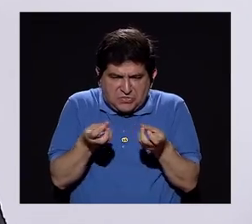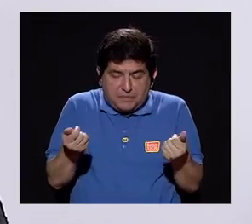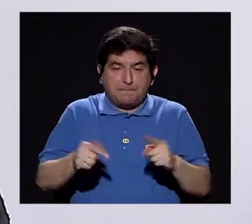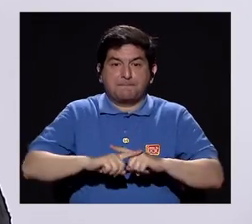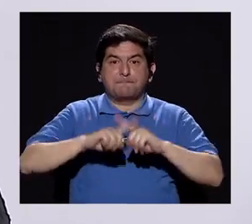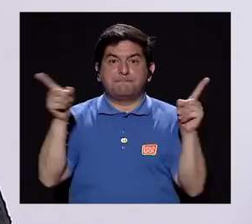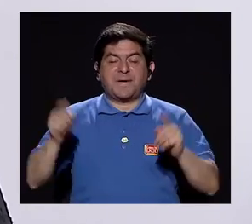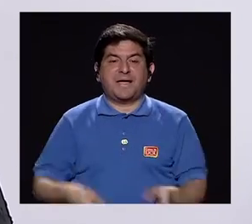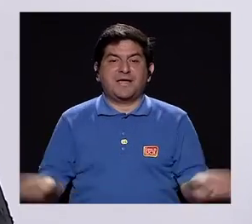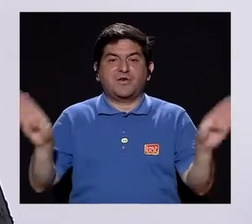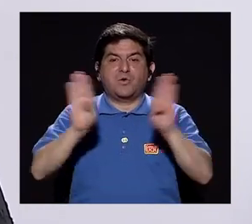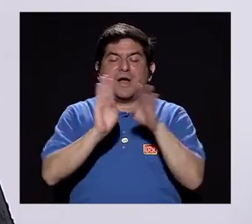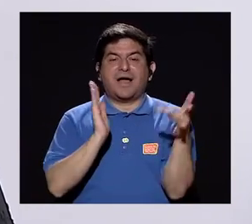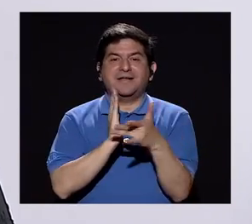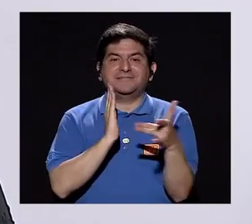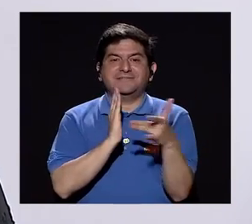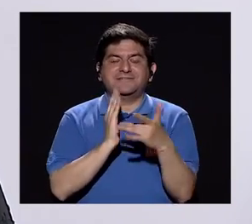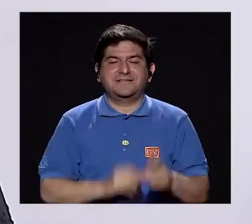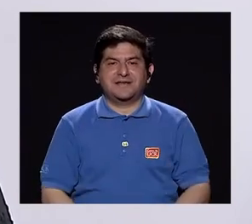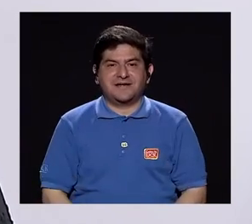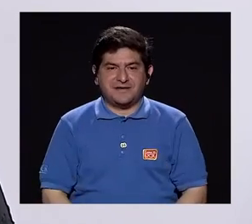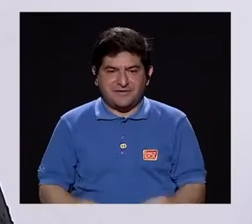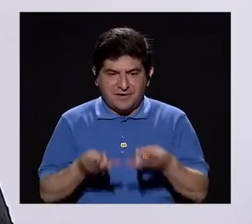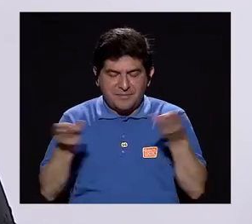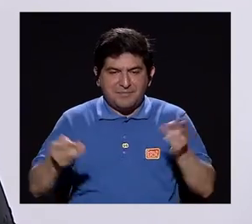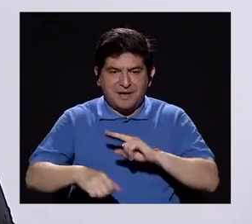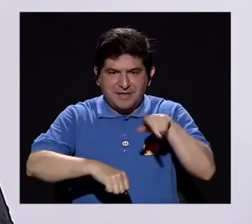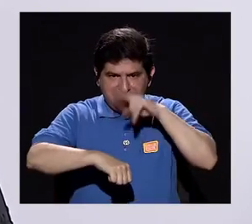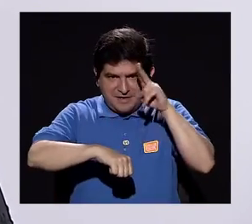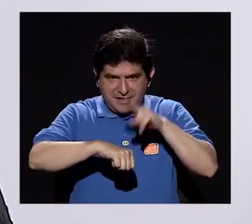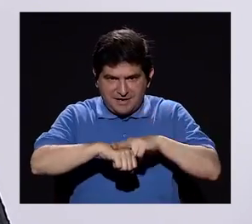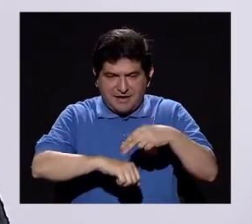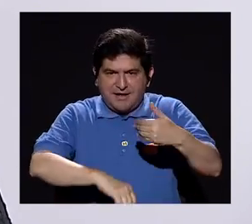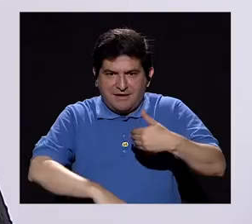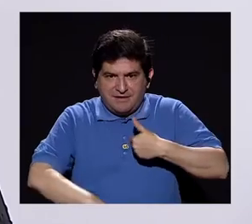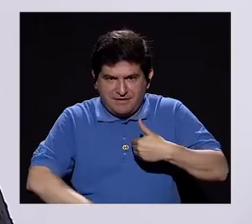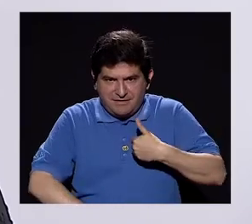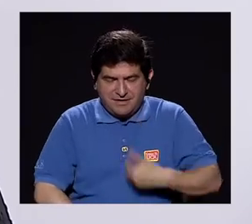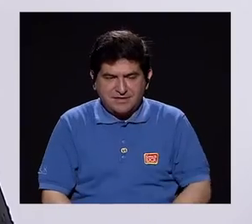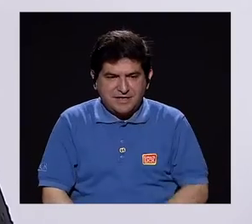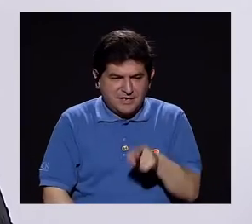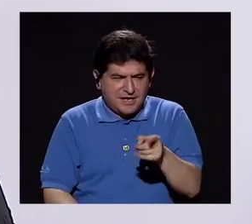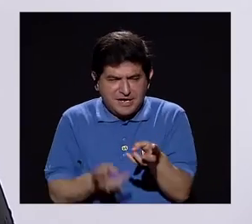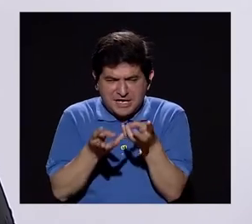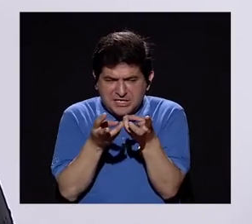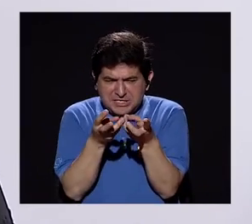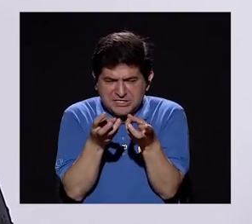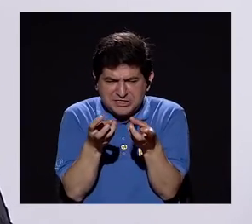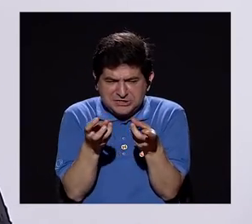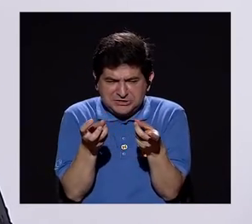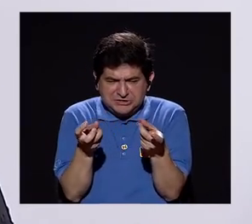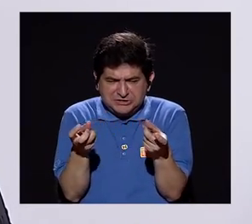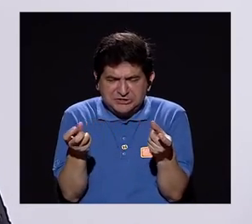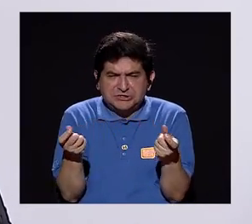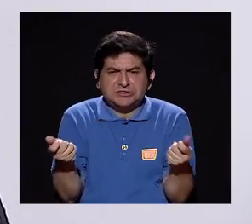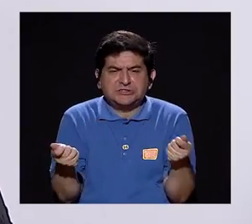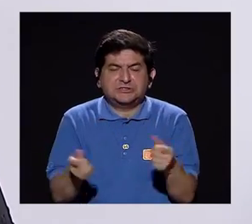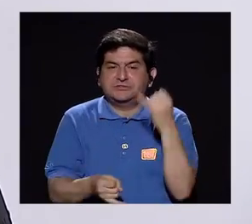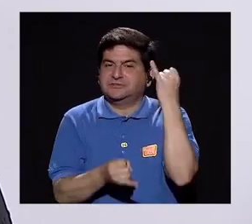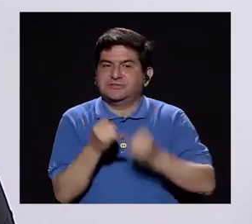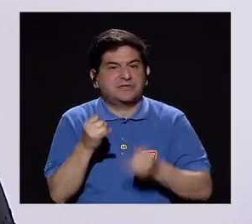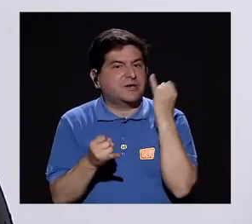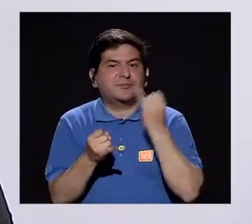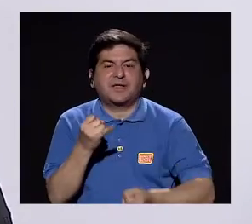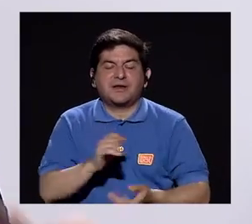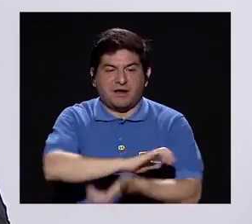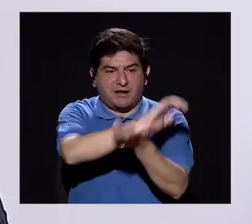orgánica sin embargo con el cierre técnico la cantidad materia orgánica disponible verdad con donde se descompone todo lo biodegradable se